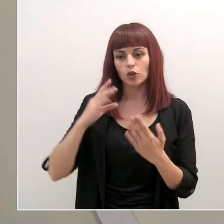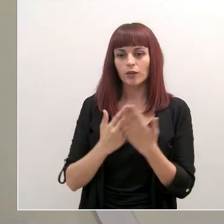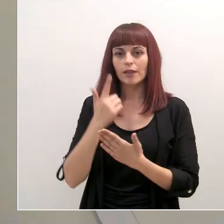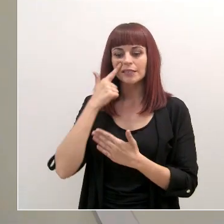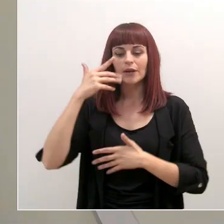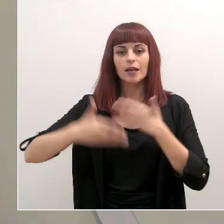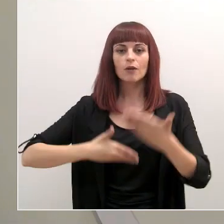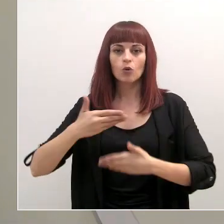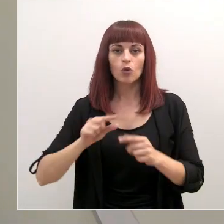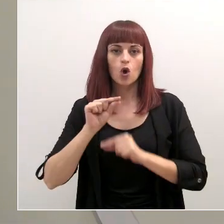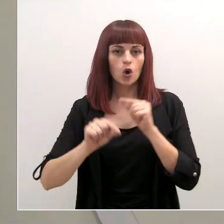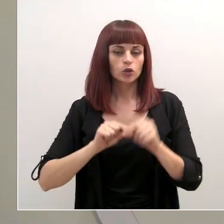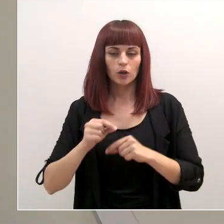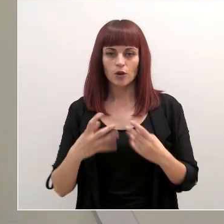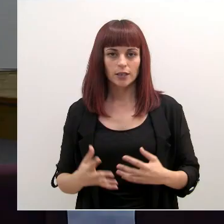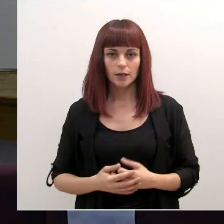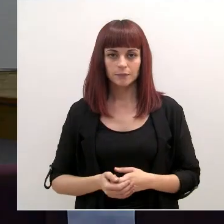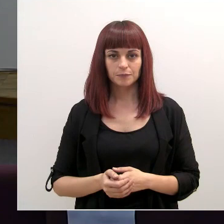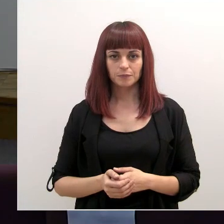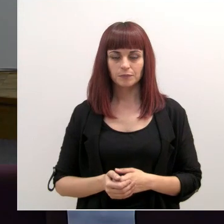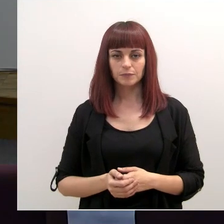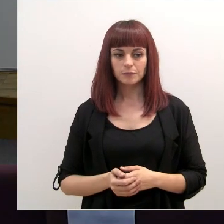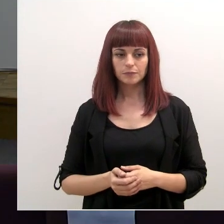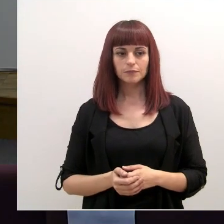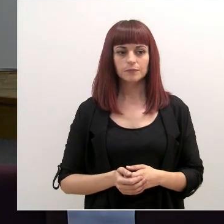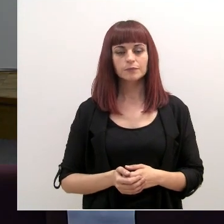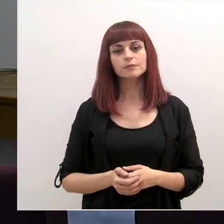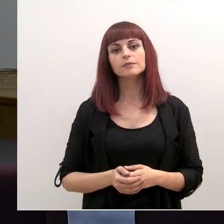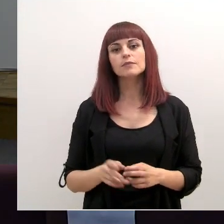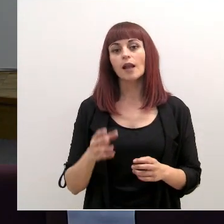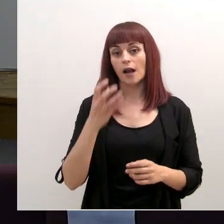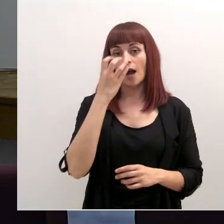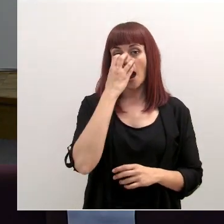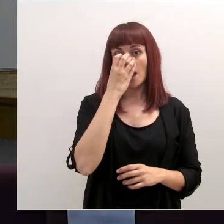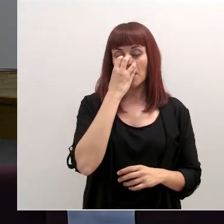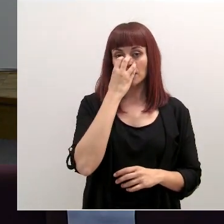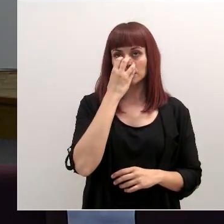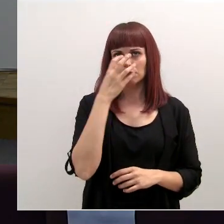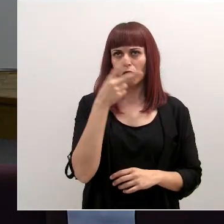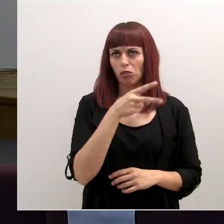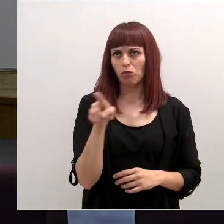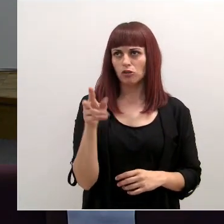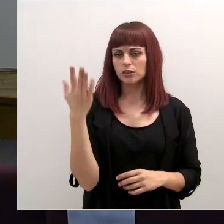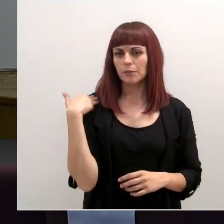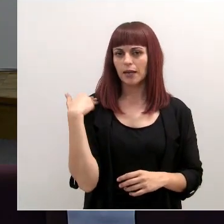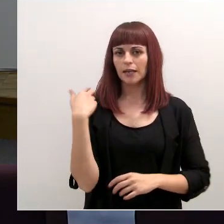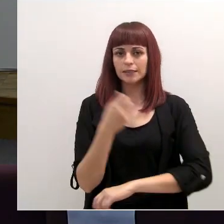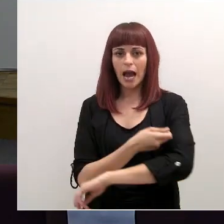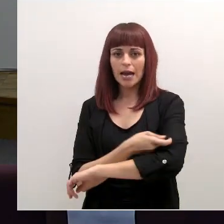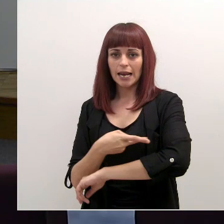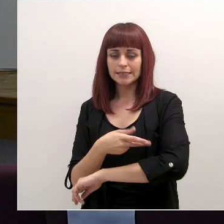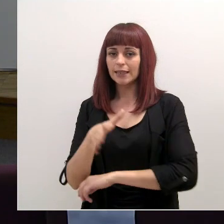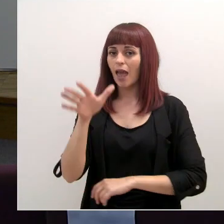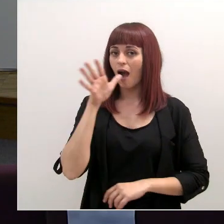evolución de los contagios. Y respecto al AMA, hace un par de semanas los análisis de